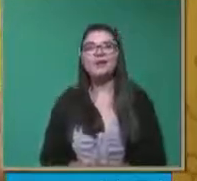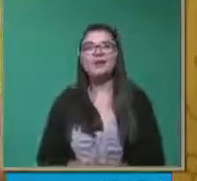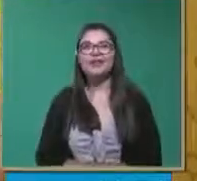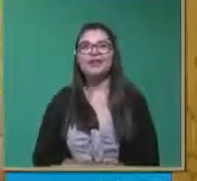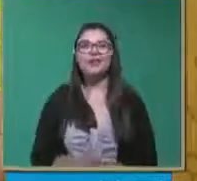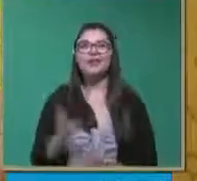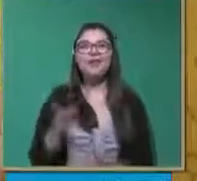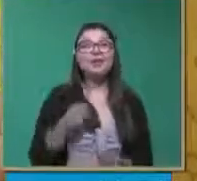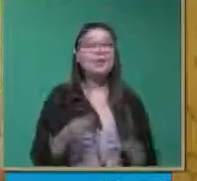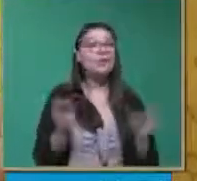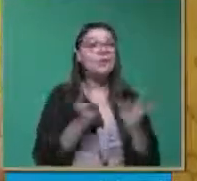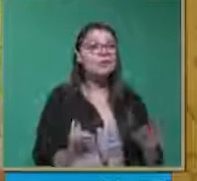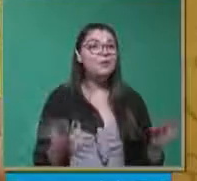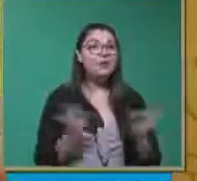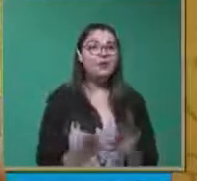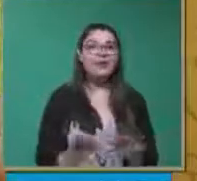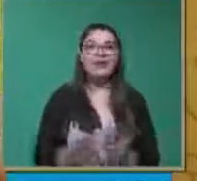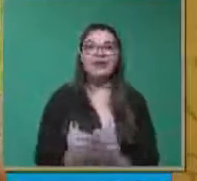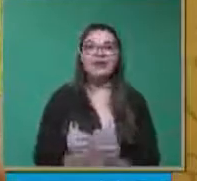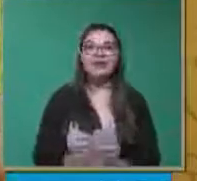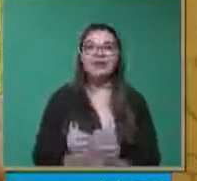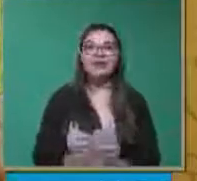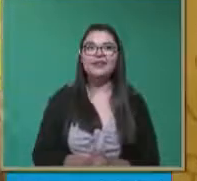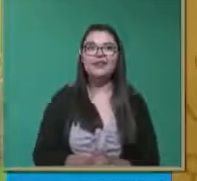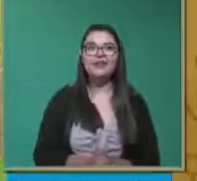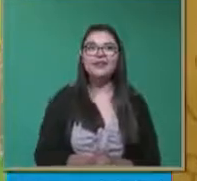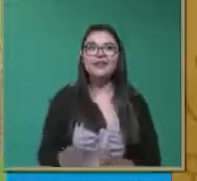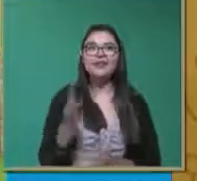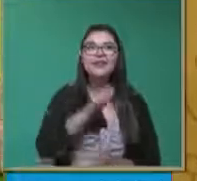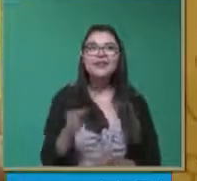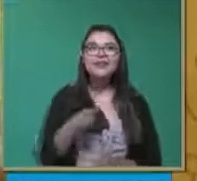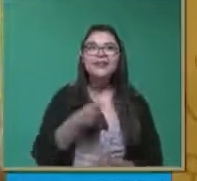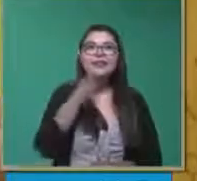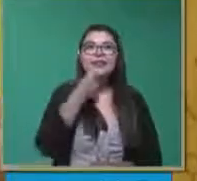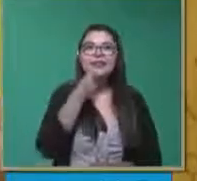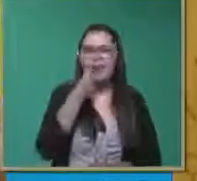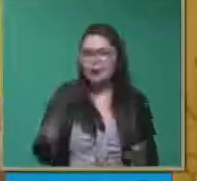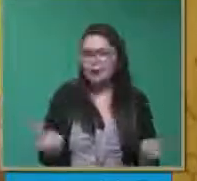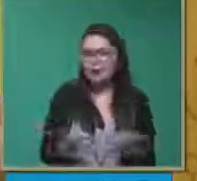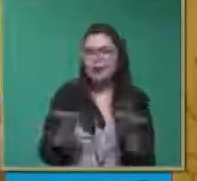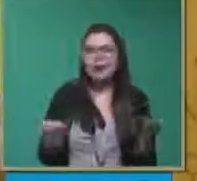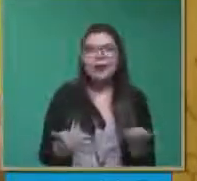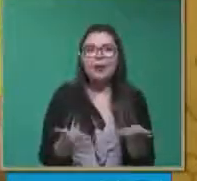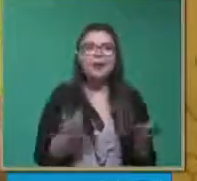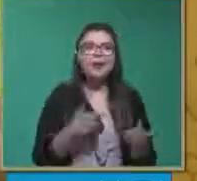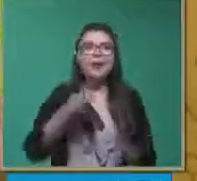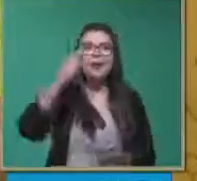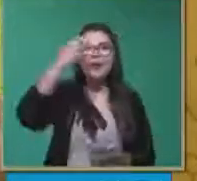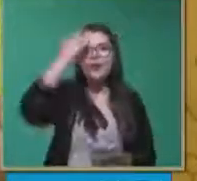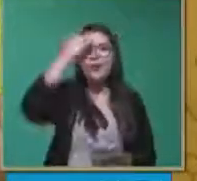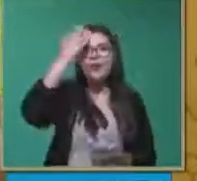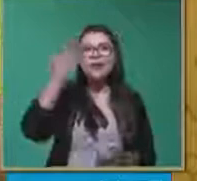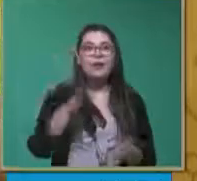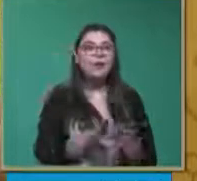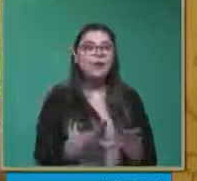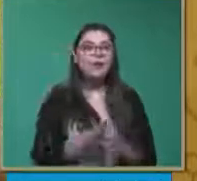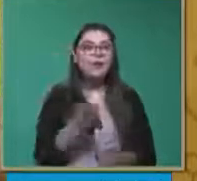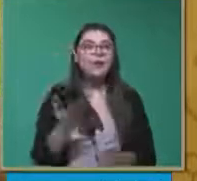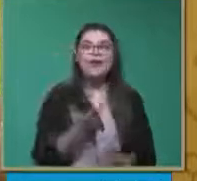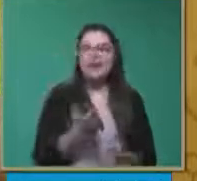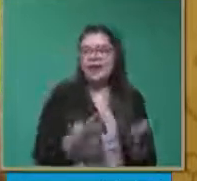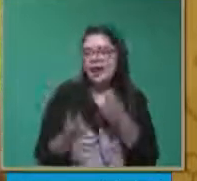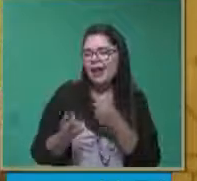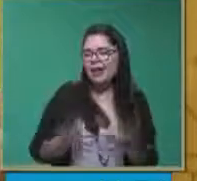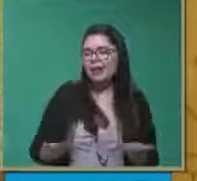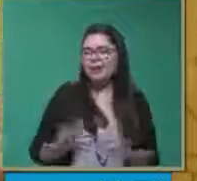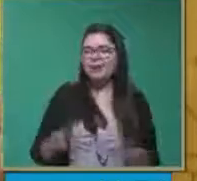importante también el que ustedes, niños, pues, se motiven y reconozcan que también hacer algunos trucos nos pueden servir